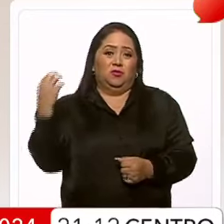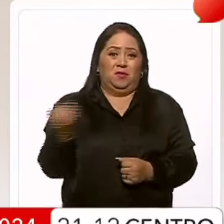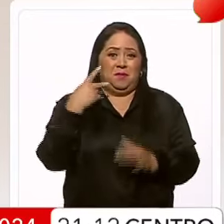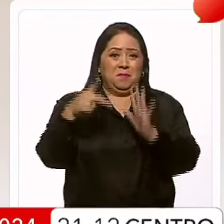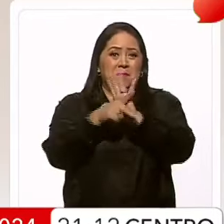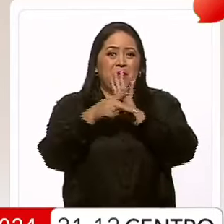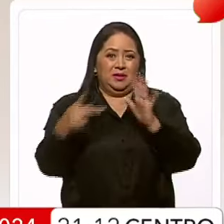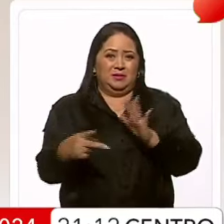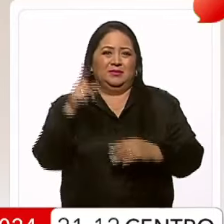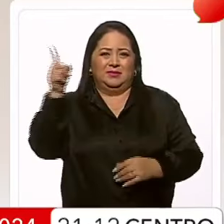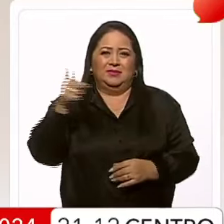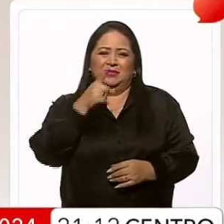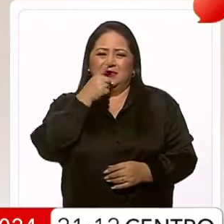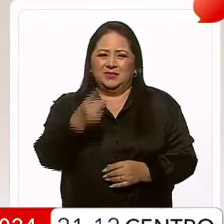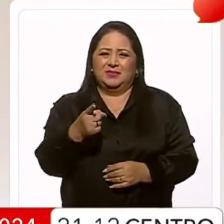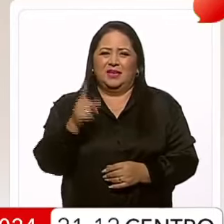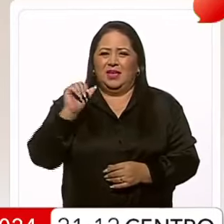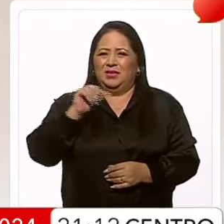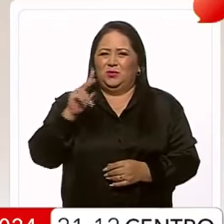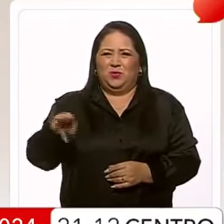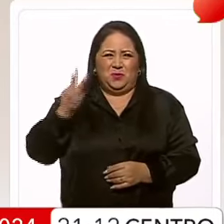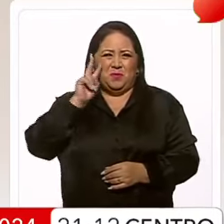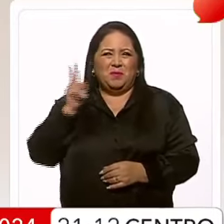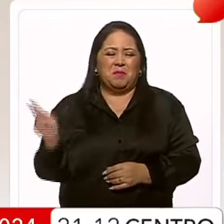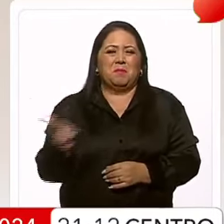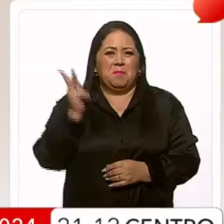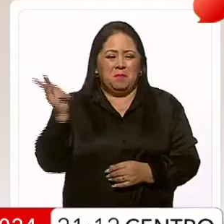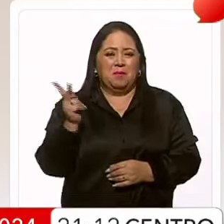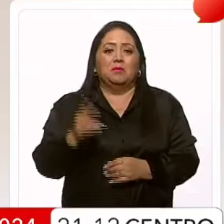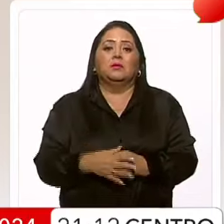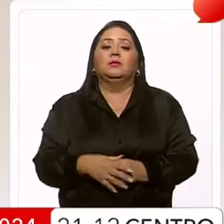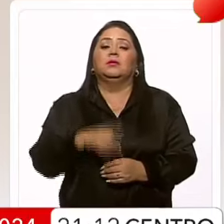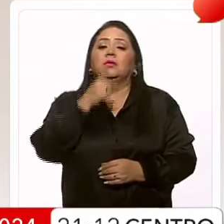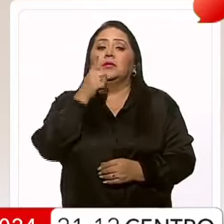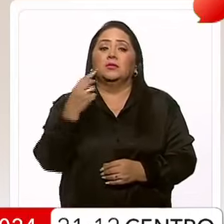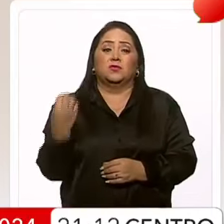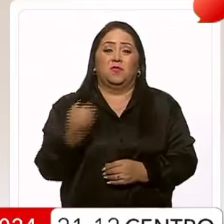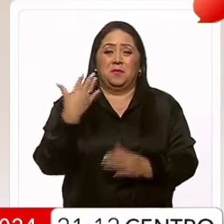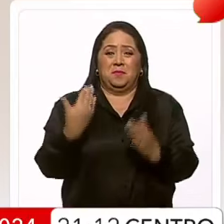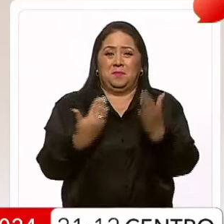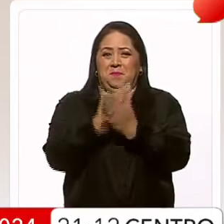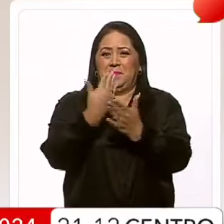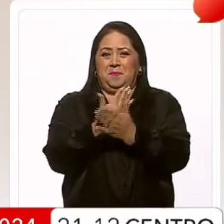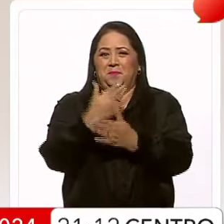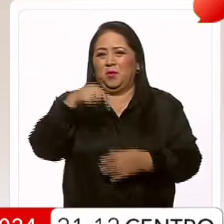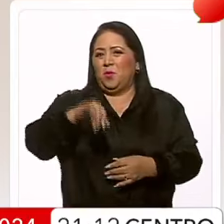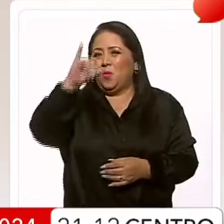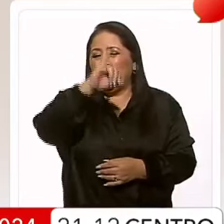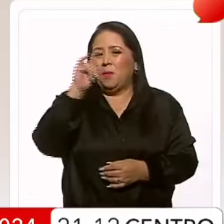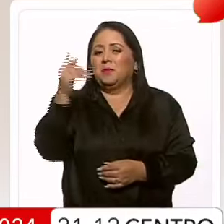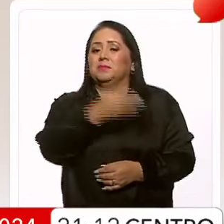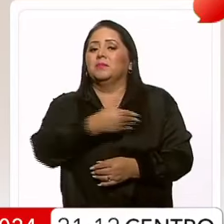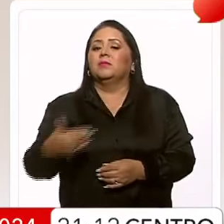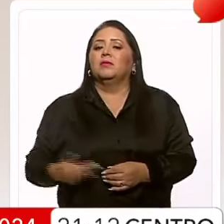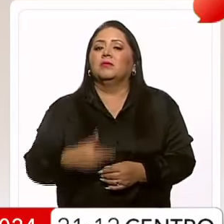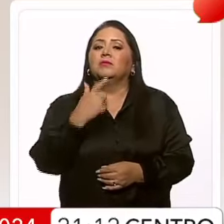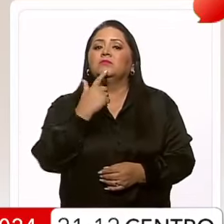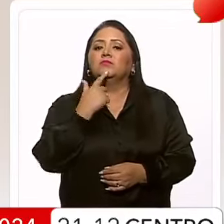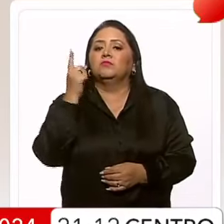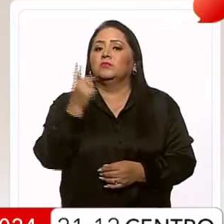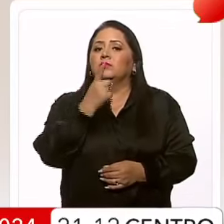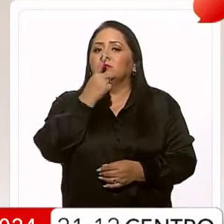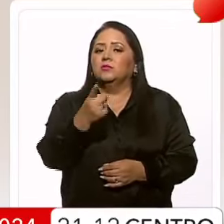prensa, escuchábamos a nuestra compañera Azul Alzaga en esta pregunta. En su conferencia de prensa matutina de este jueves, el presidente Andrés Manuel